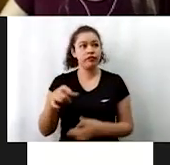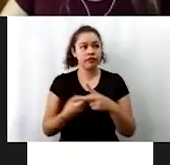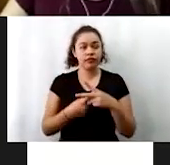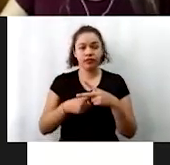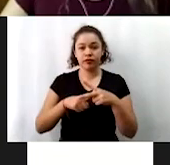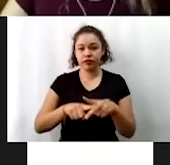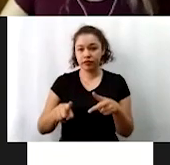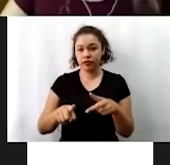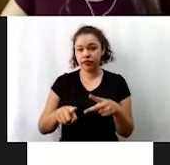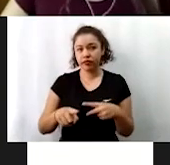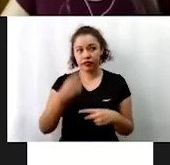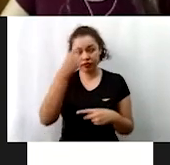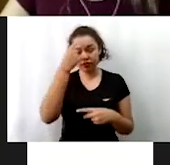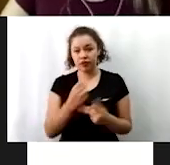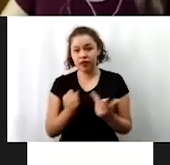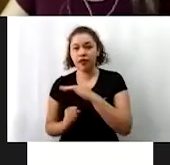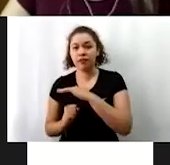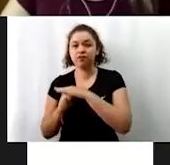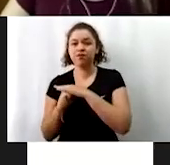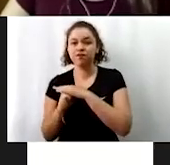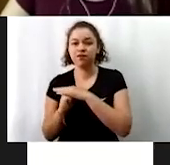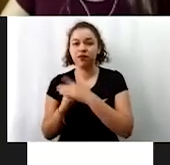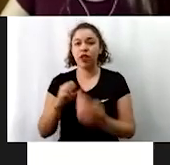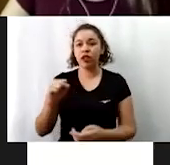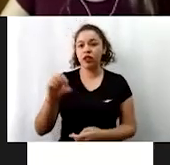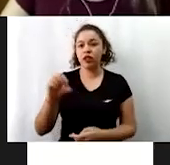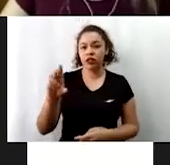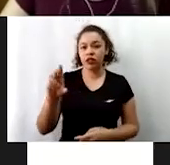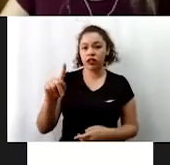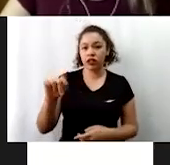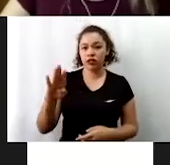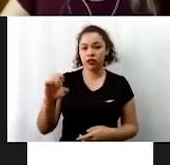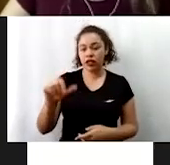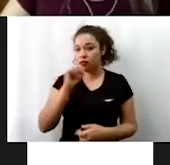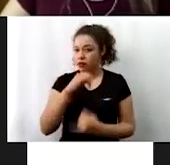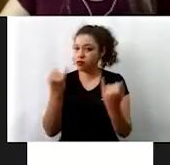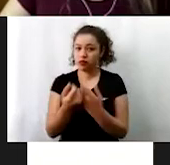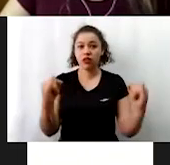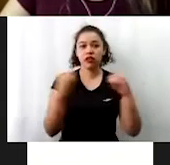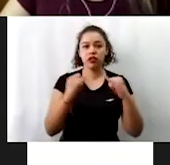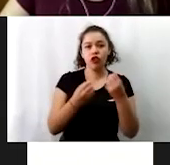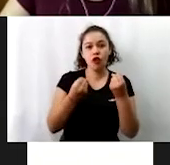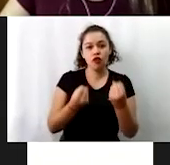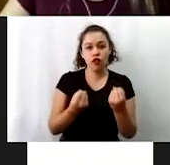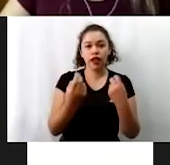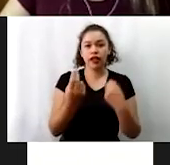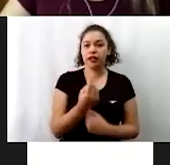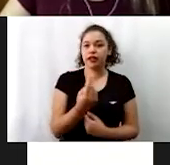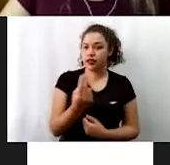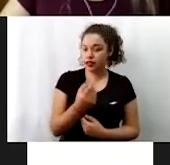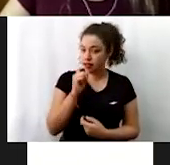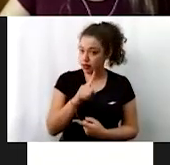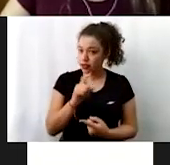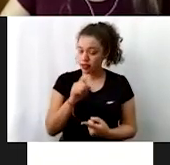la sostenibilidad, también implica instituciones sólidas, también implica participación, implica que